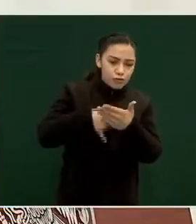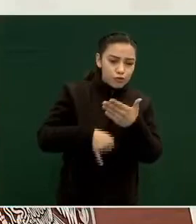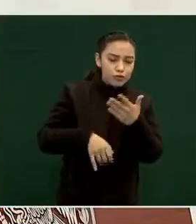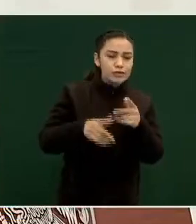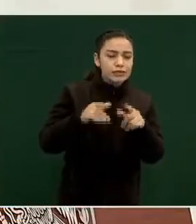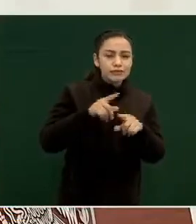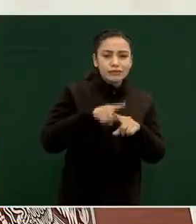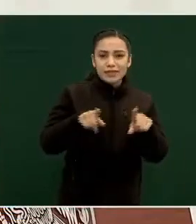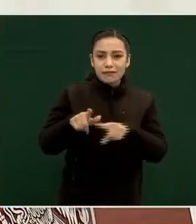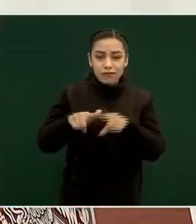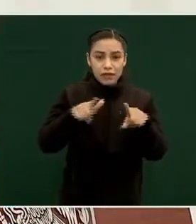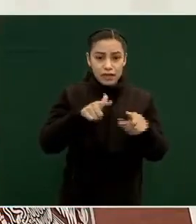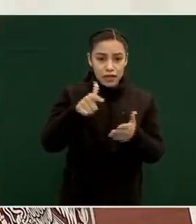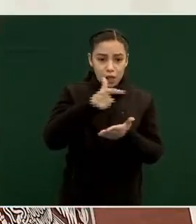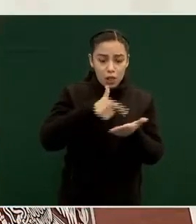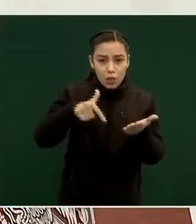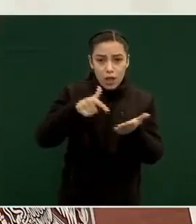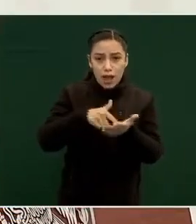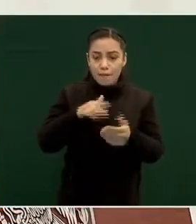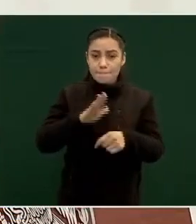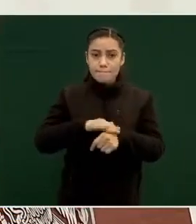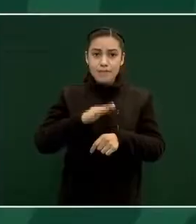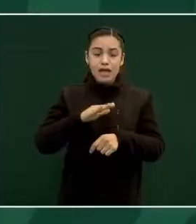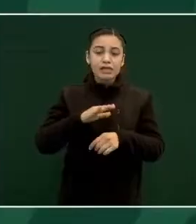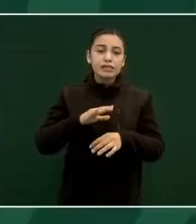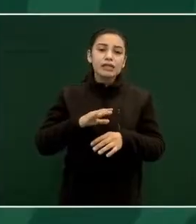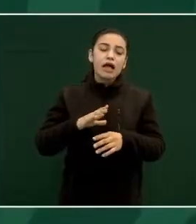incidencia criminal en el